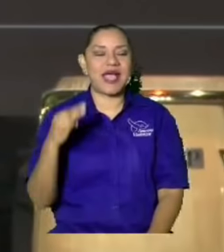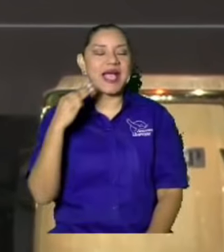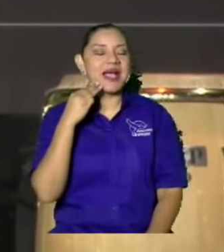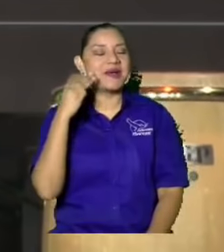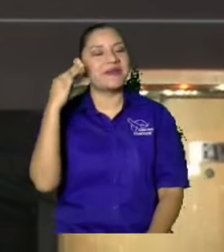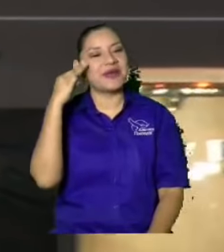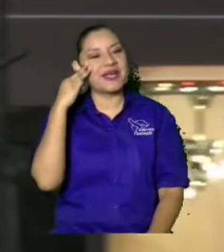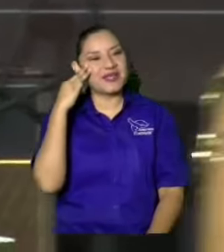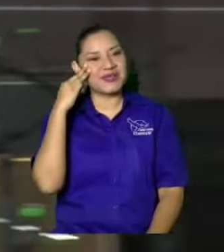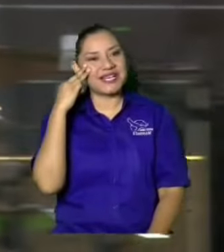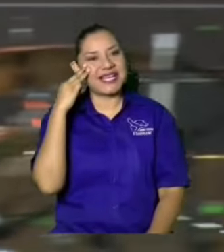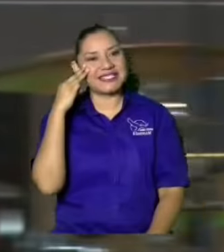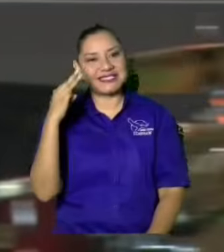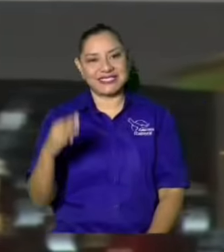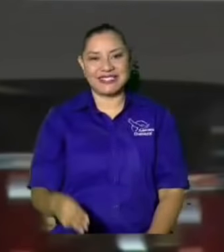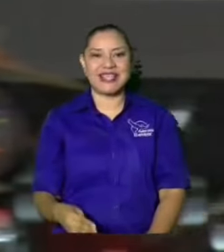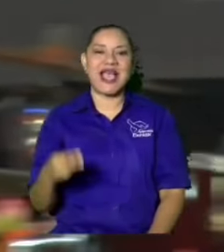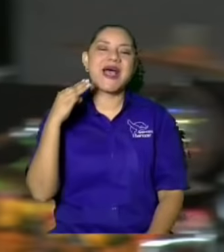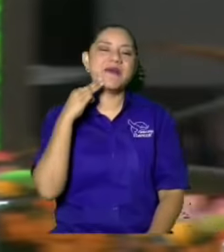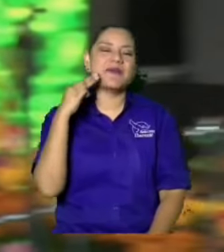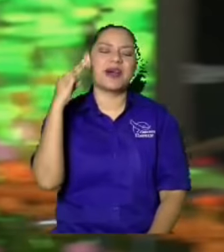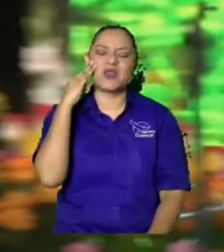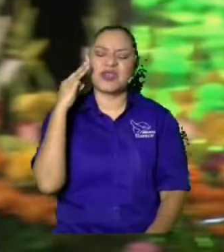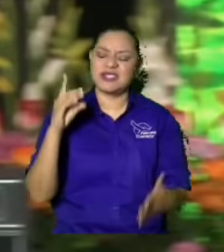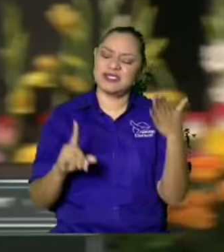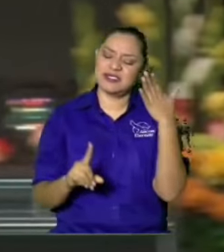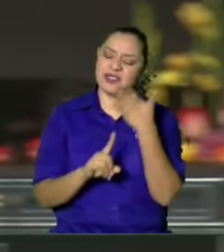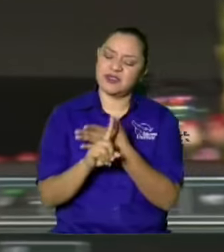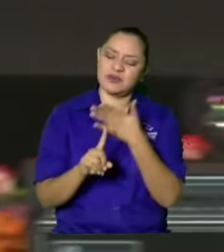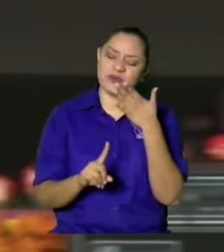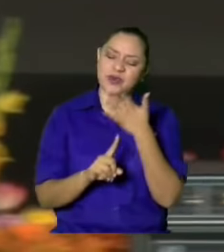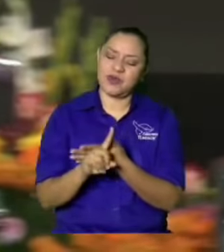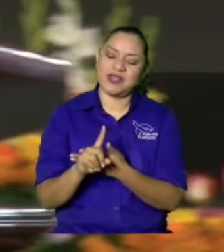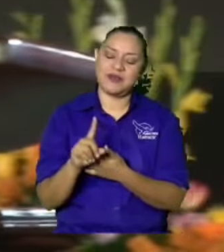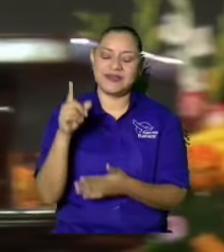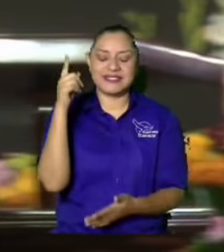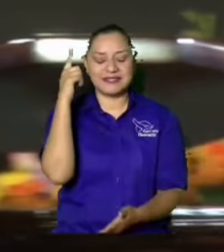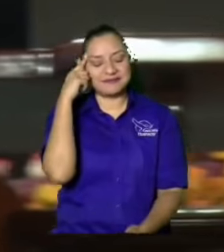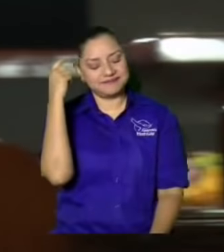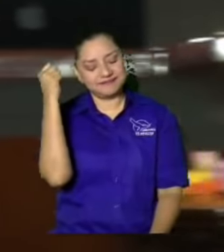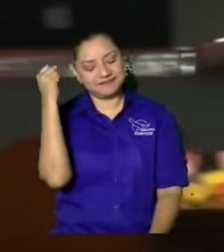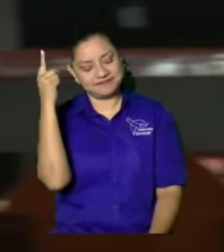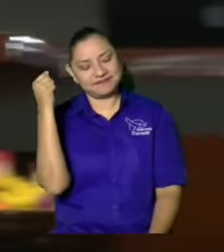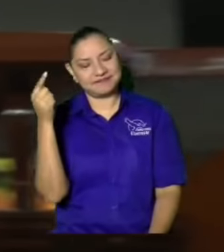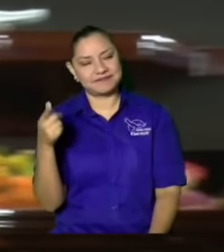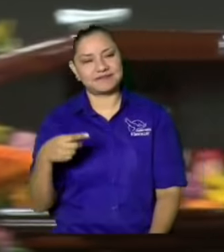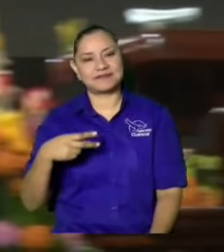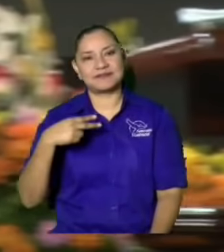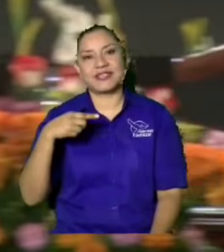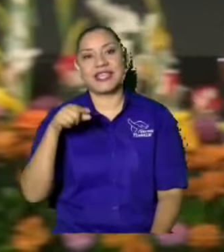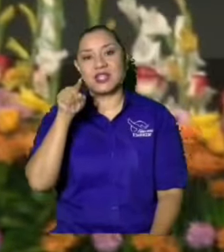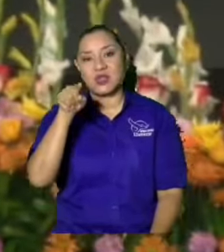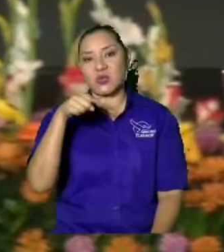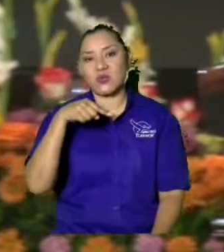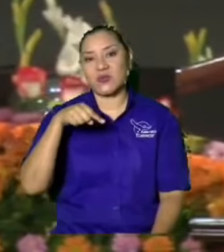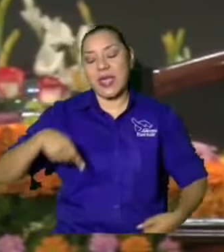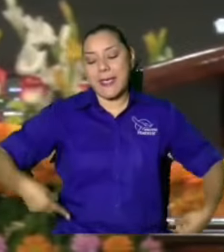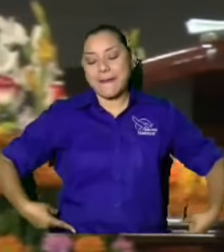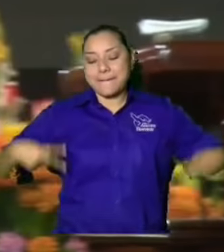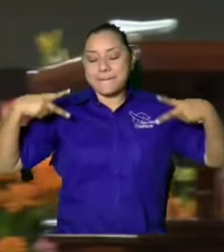Maduraste en la cárcel, maduraste en los problemas. Por eso entienda la etapa que quizá ahorita estés